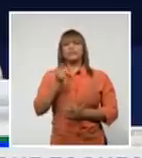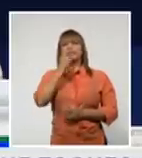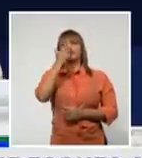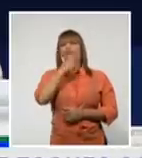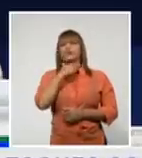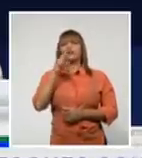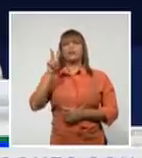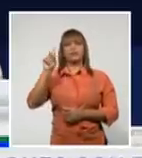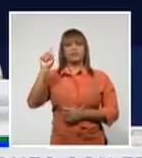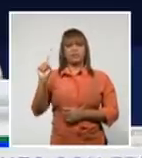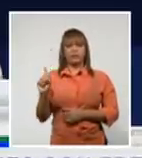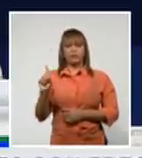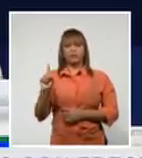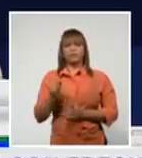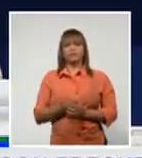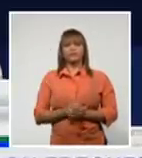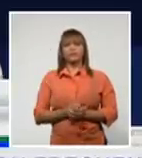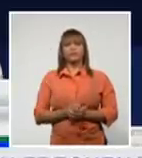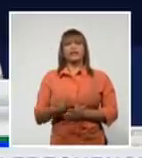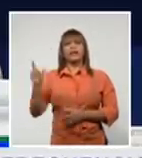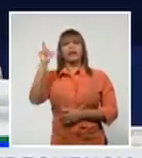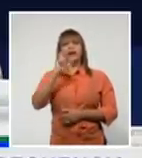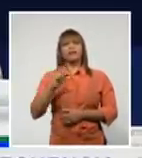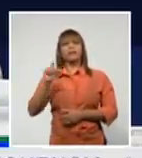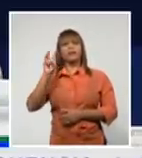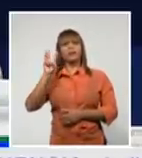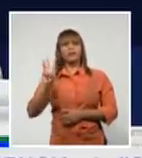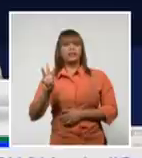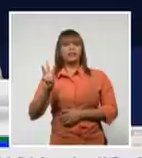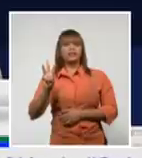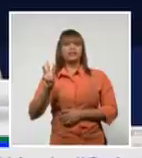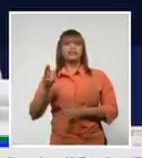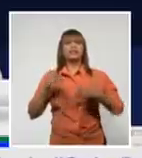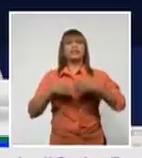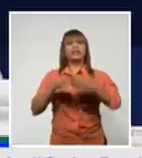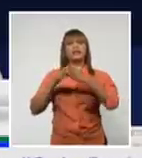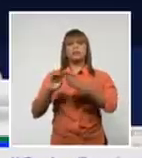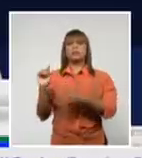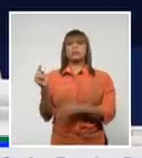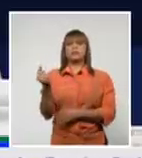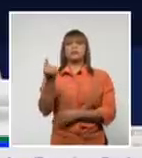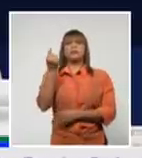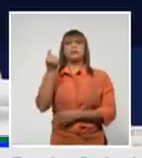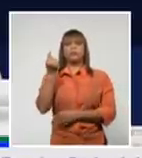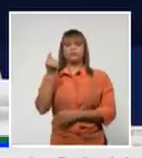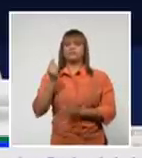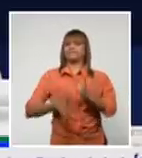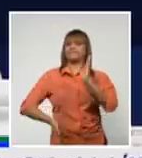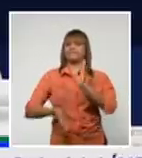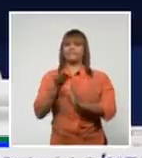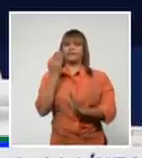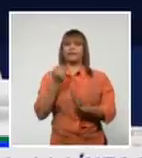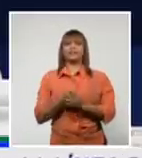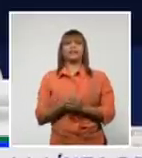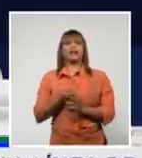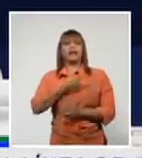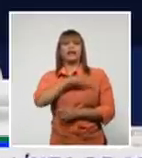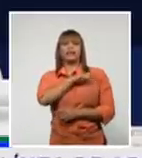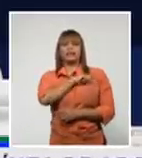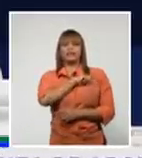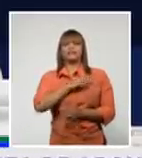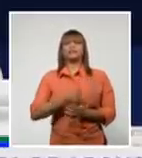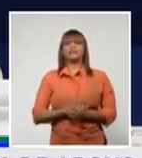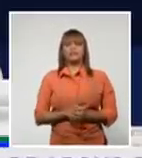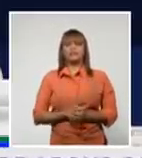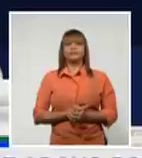21, de Camagüey 3 y de Granma un paciente fue dado de alta en el día de ayer. Ya